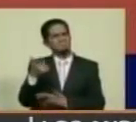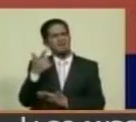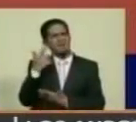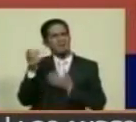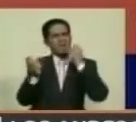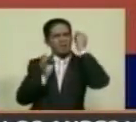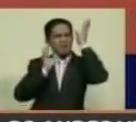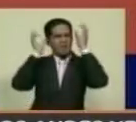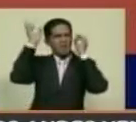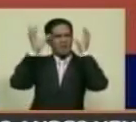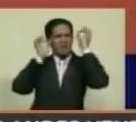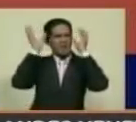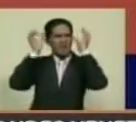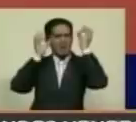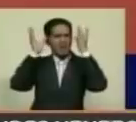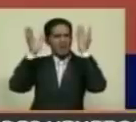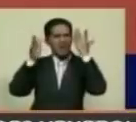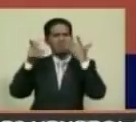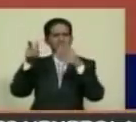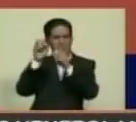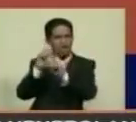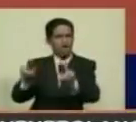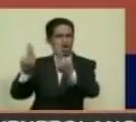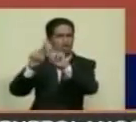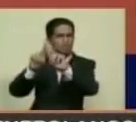incluso en un podio como el podio de Naciones Unidas.